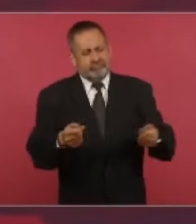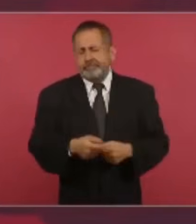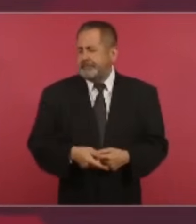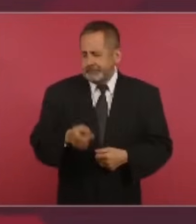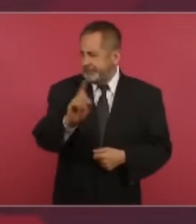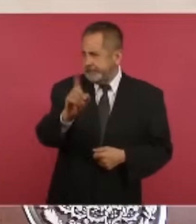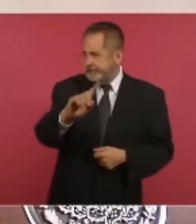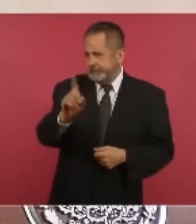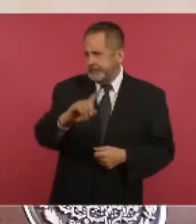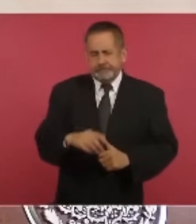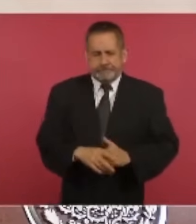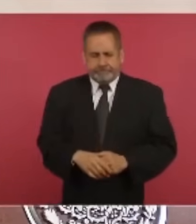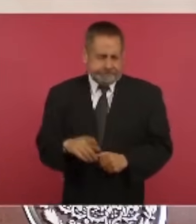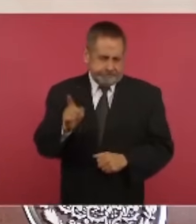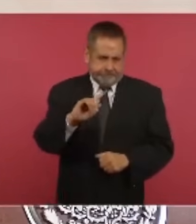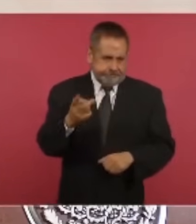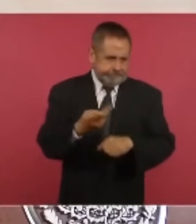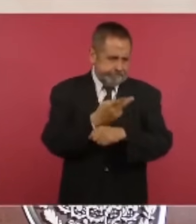no.